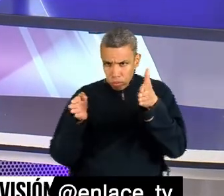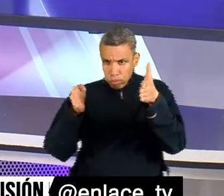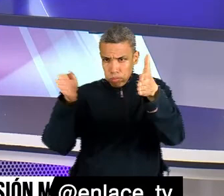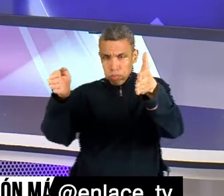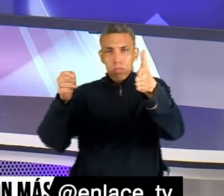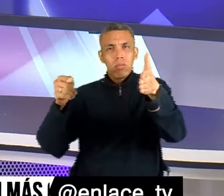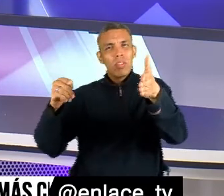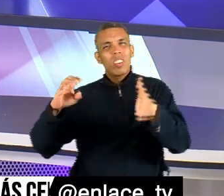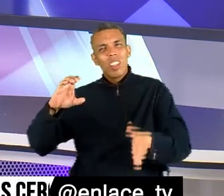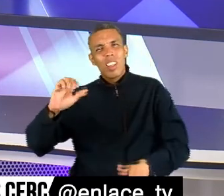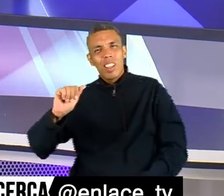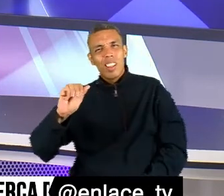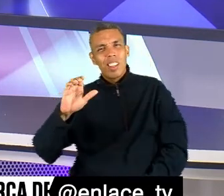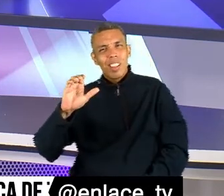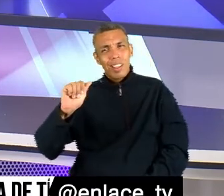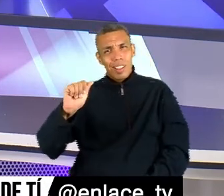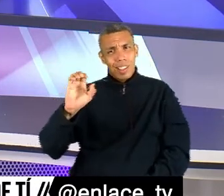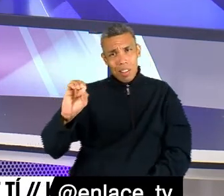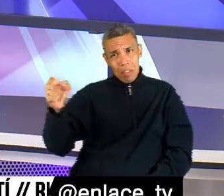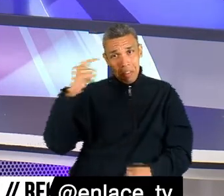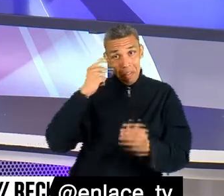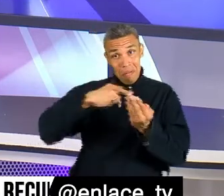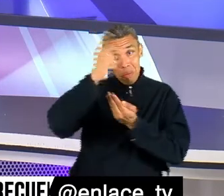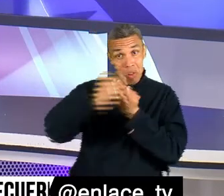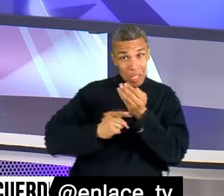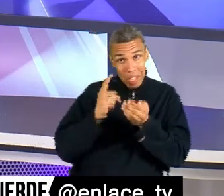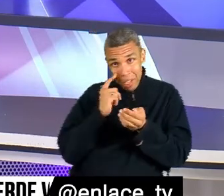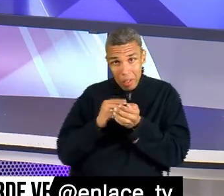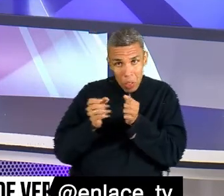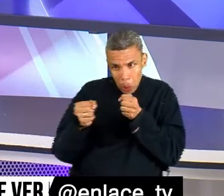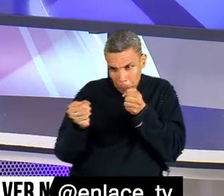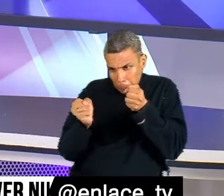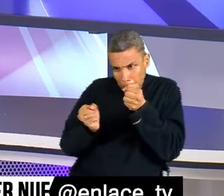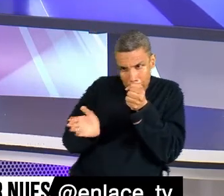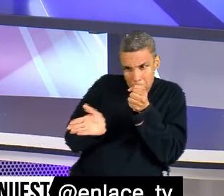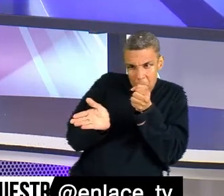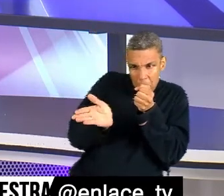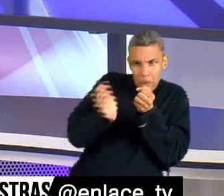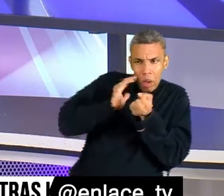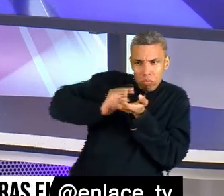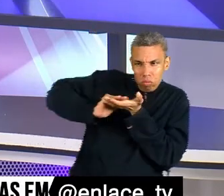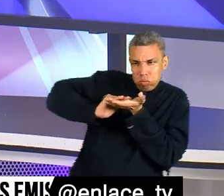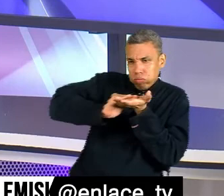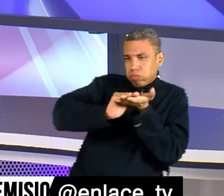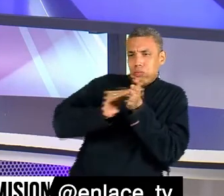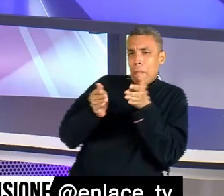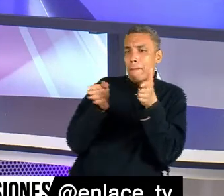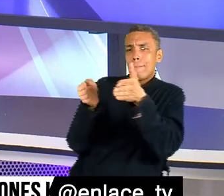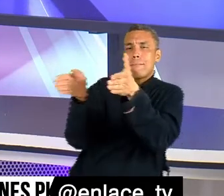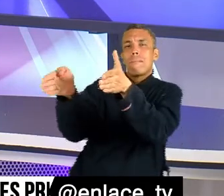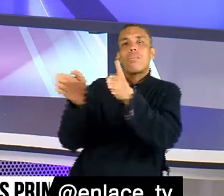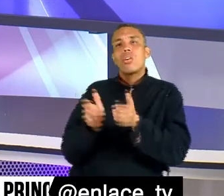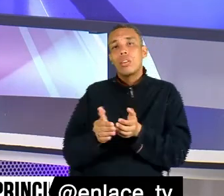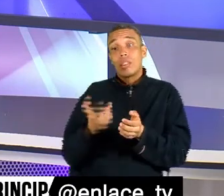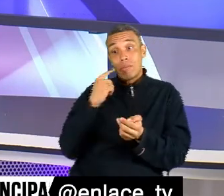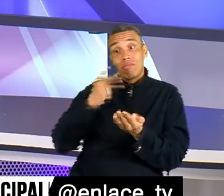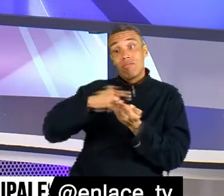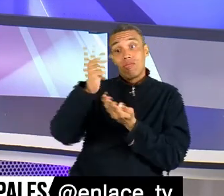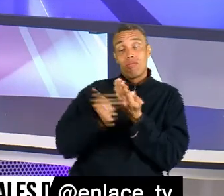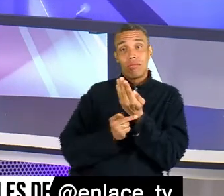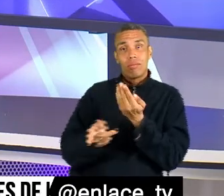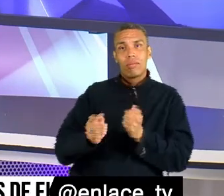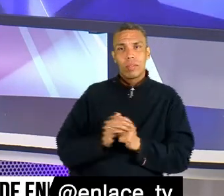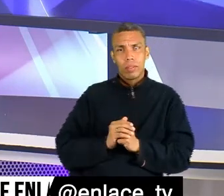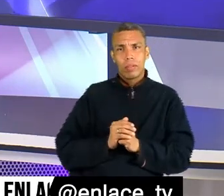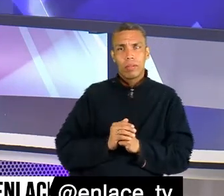y concejales de Barranca Bermeja. Autoridades municipales solicitan a la Agencia Nacional de Infraestructura, ANI, que sea tenido en cuenta